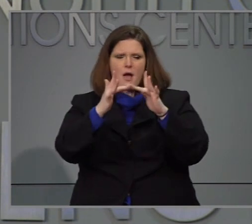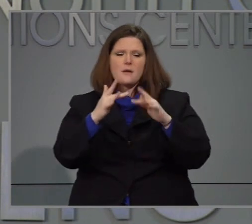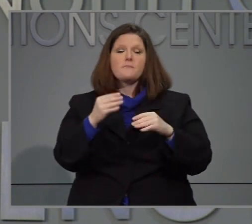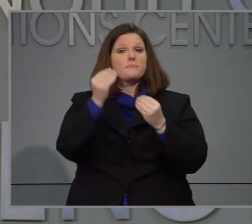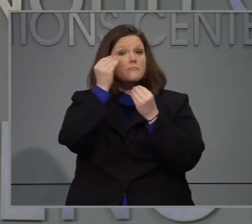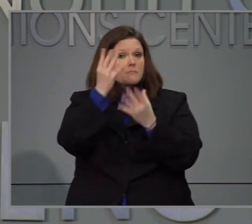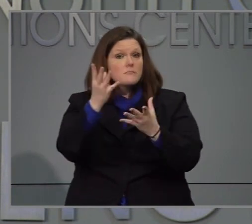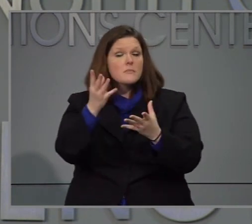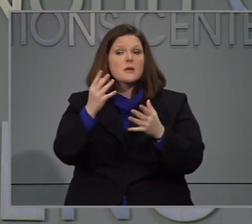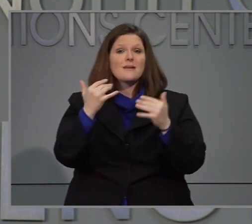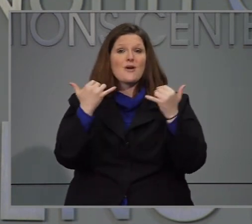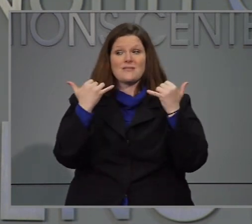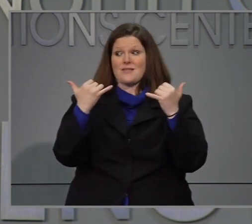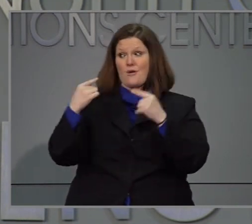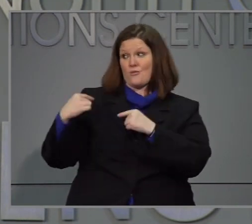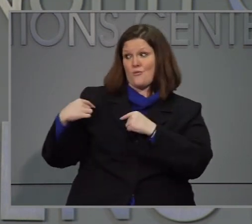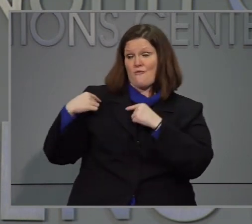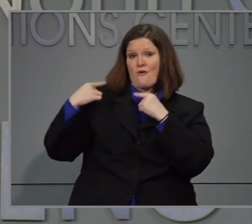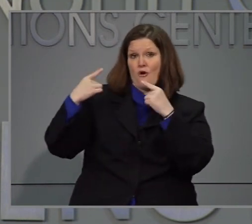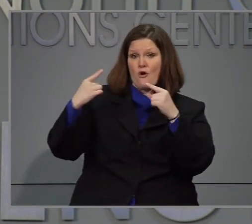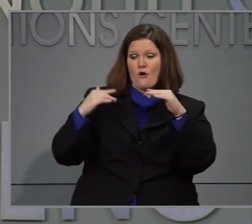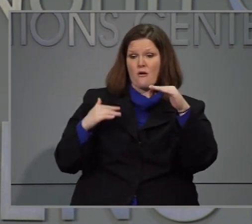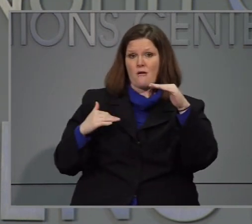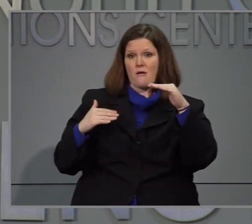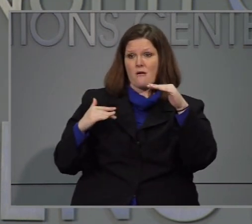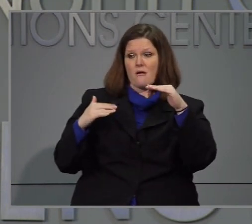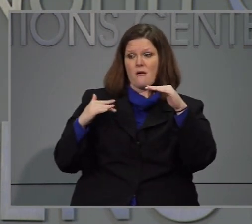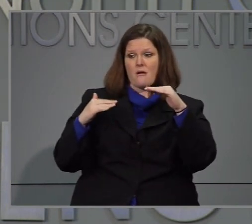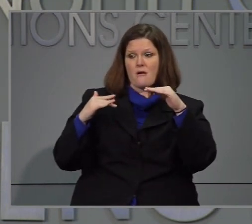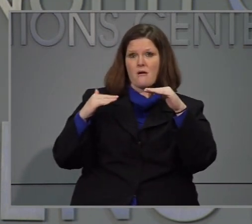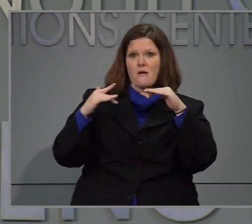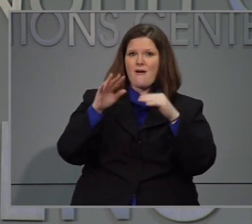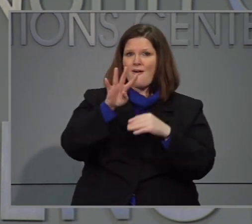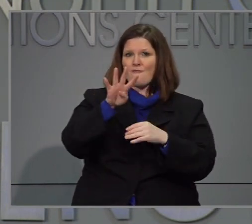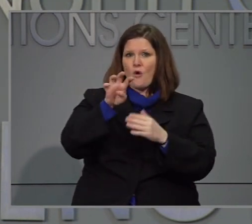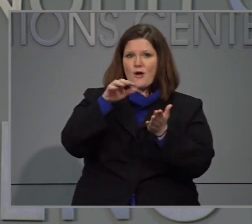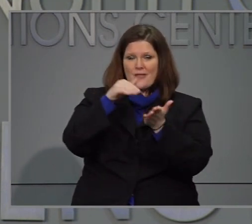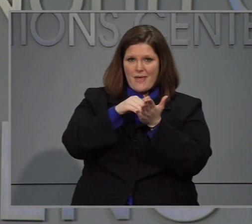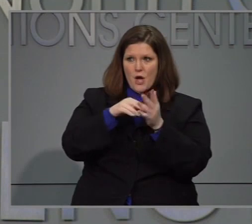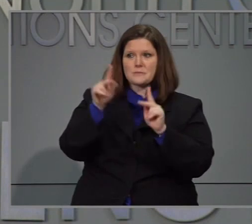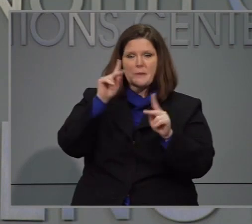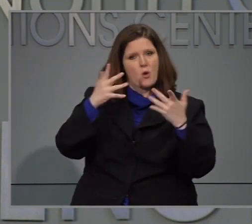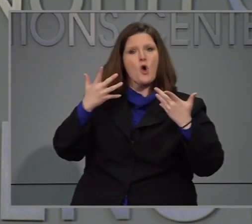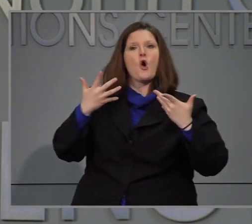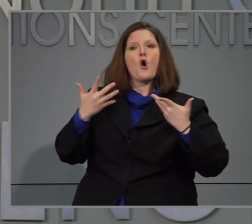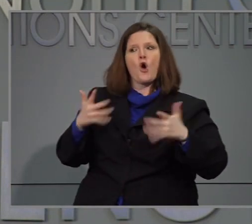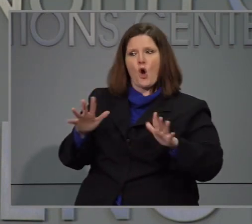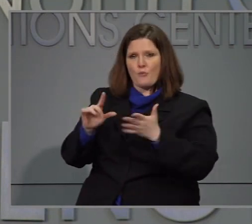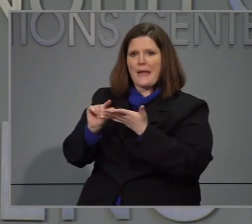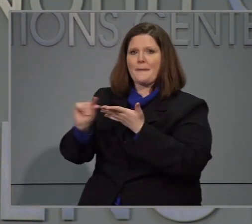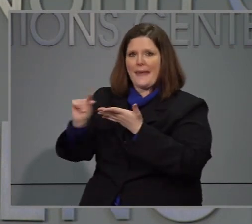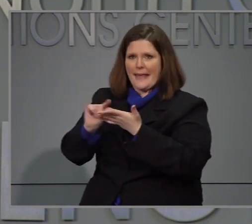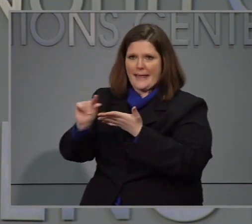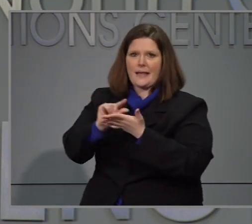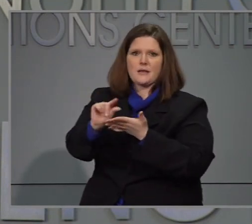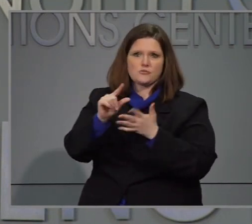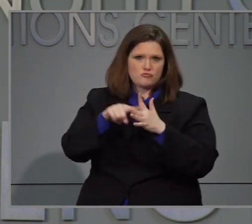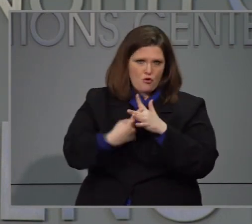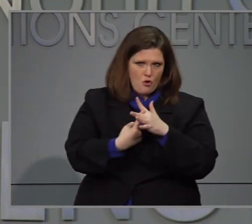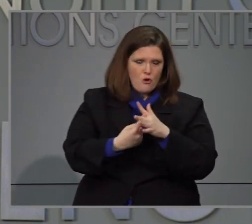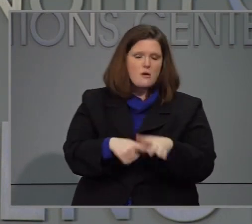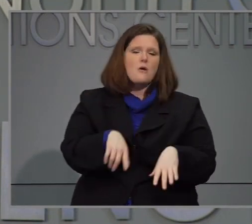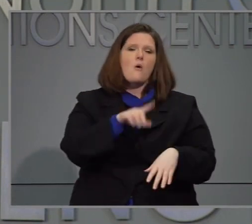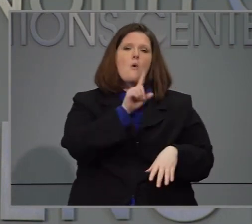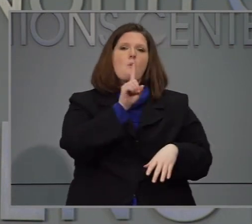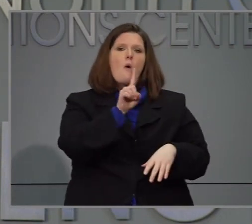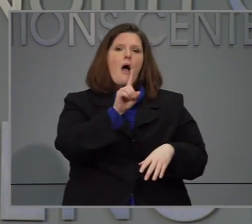ya casi teniendo 400,000 personas que han presentado reclamos y casi